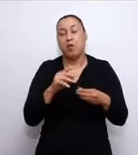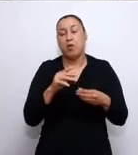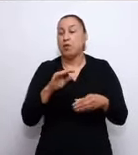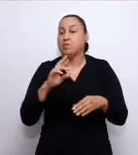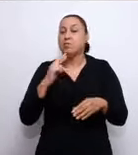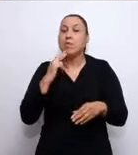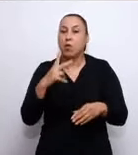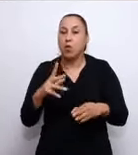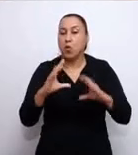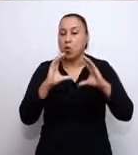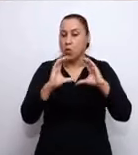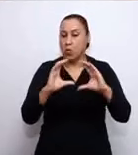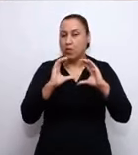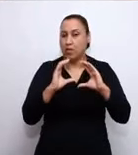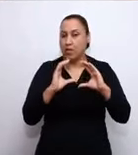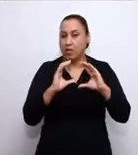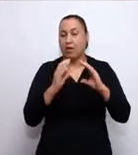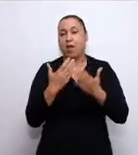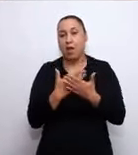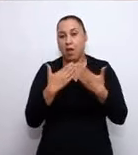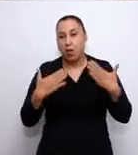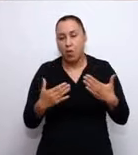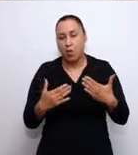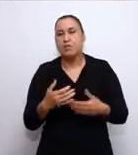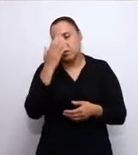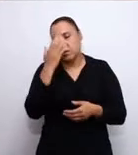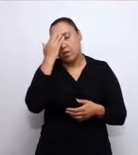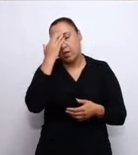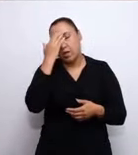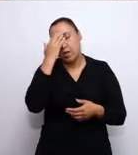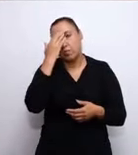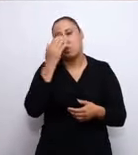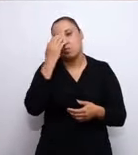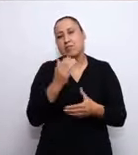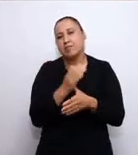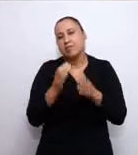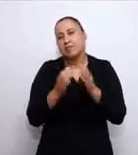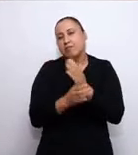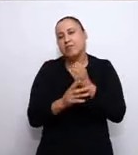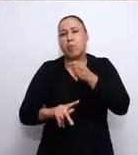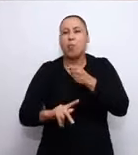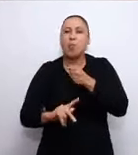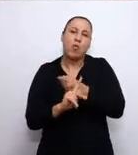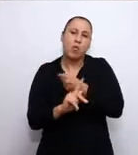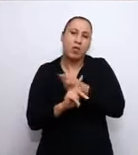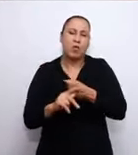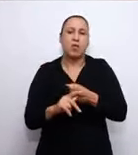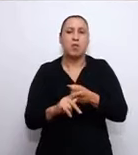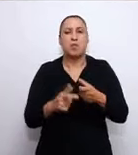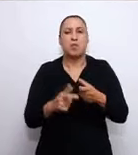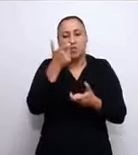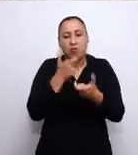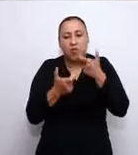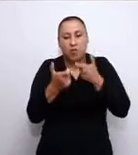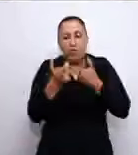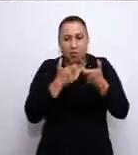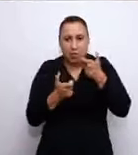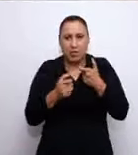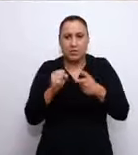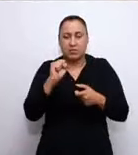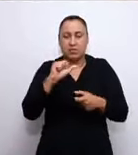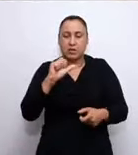consideren insuficientes y las repercusiones económicas que también pueden generarse con la presencia del virus